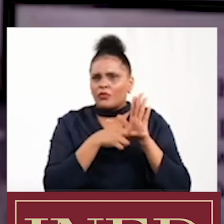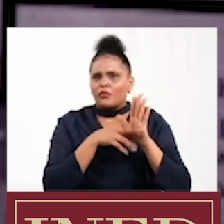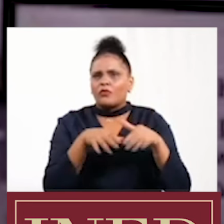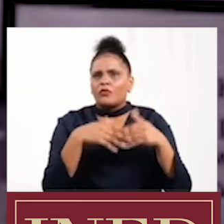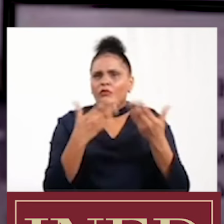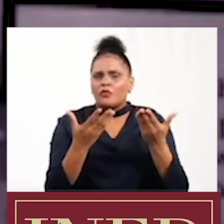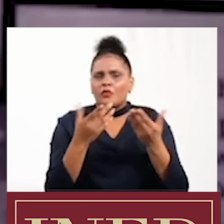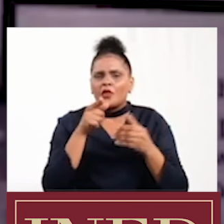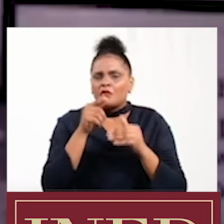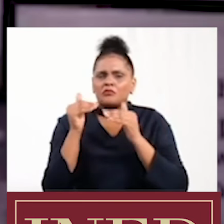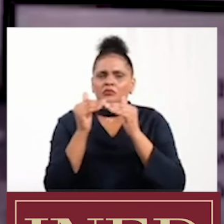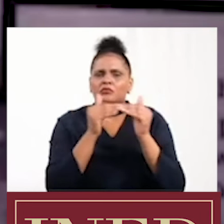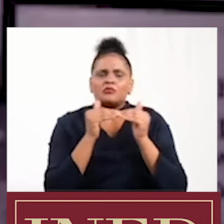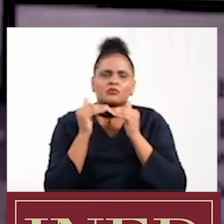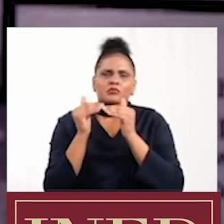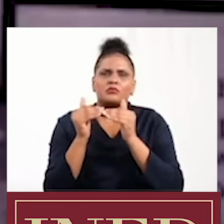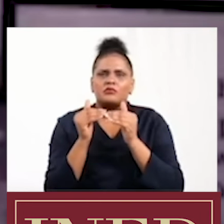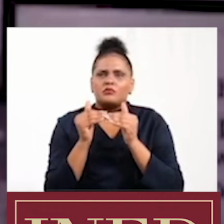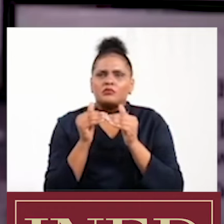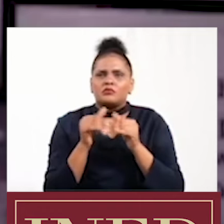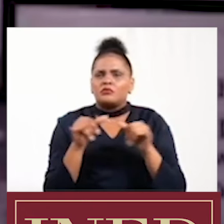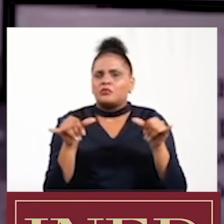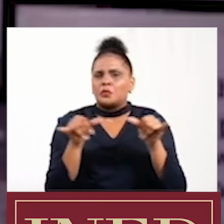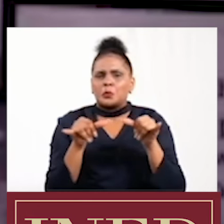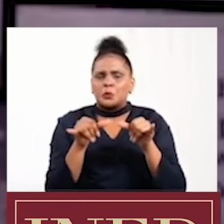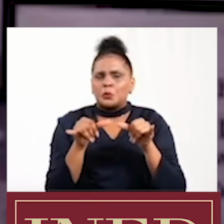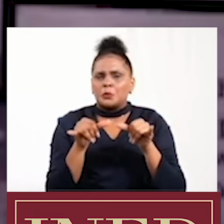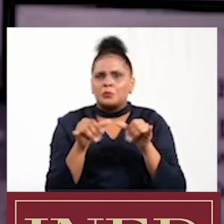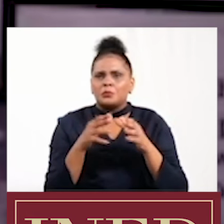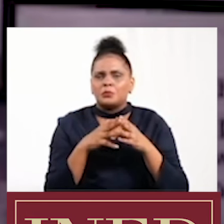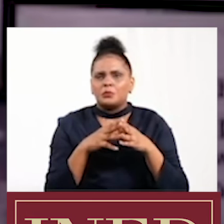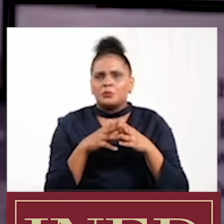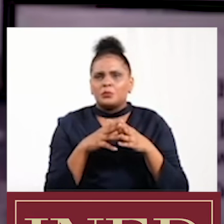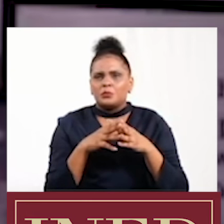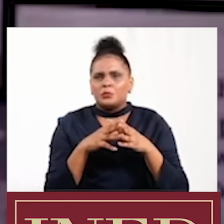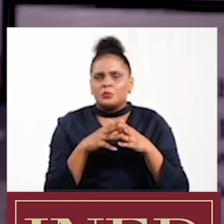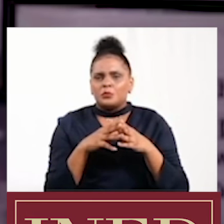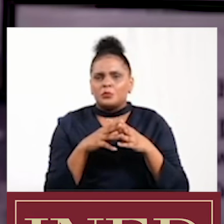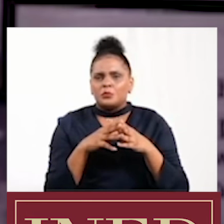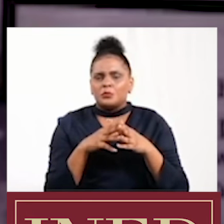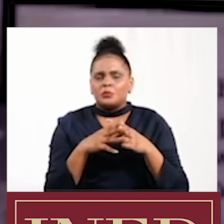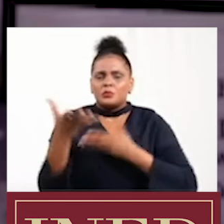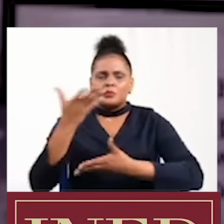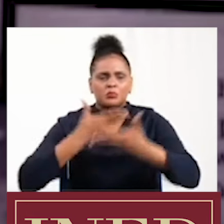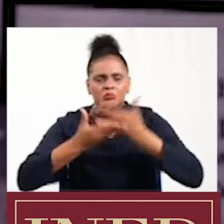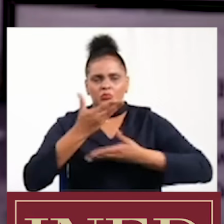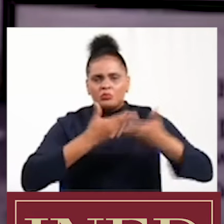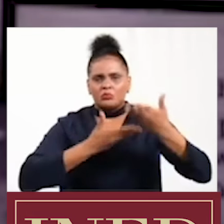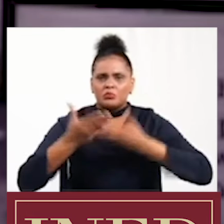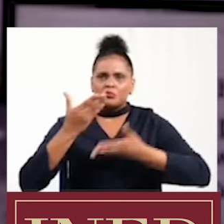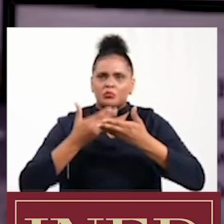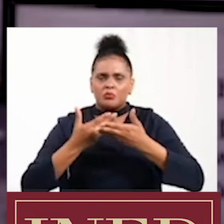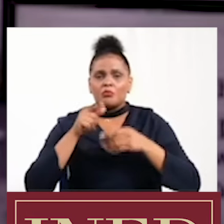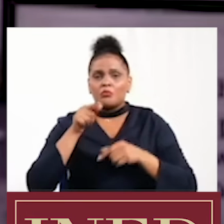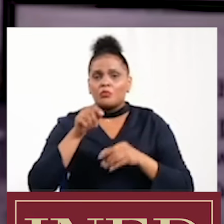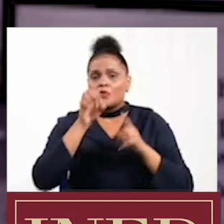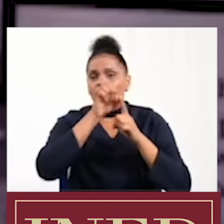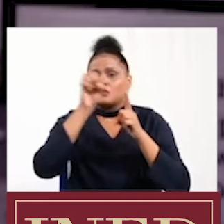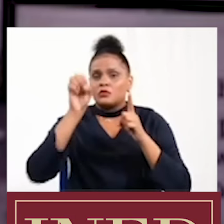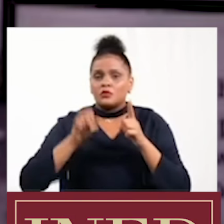cuotas o paridad son se compatibilizan mejor e interactúan mejor con sistemas